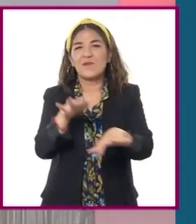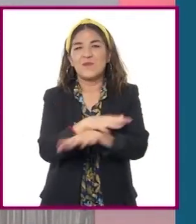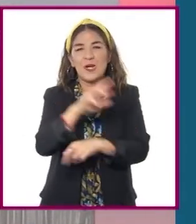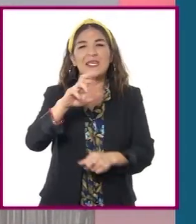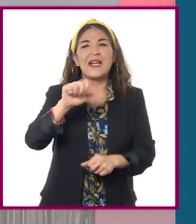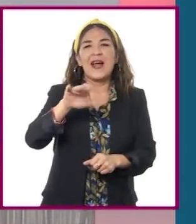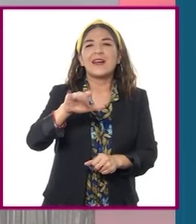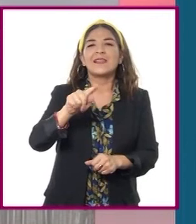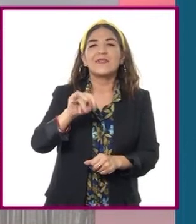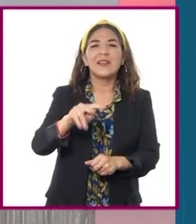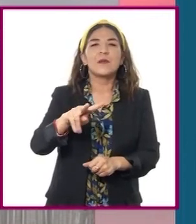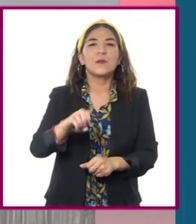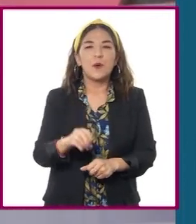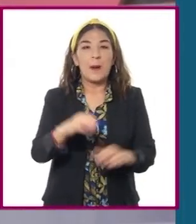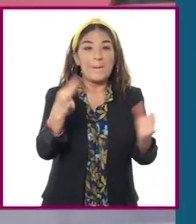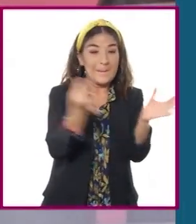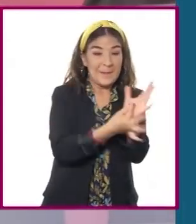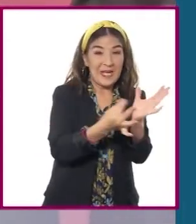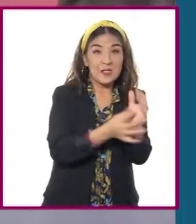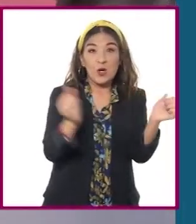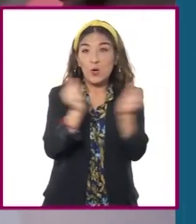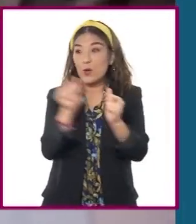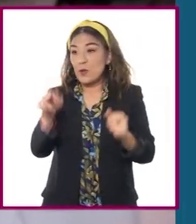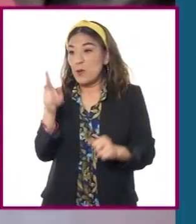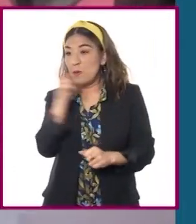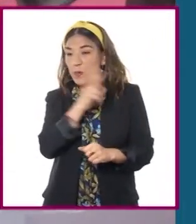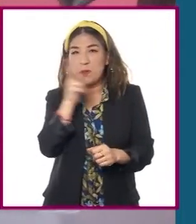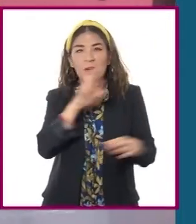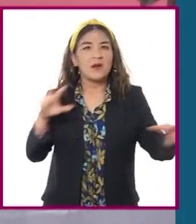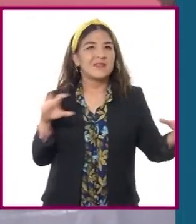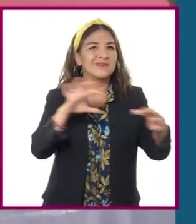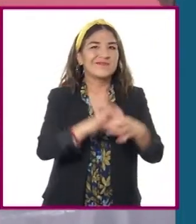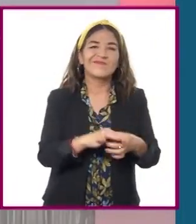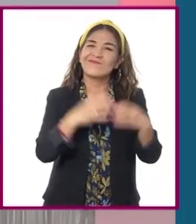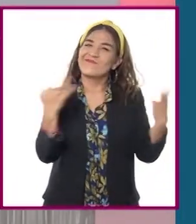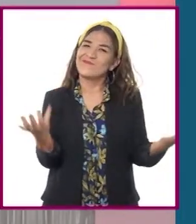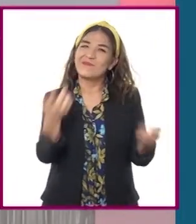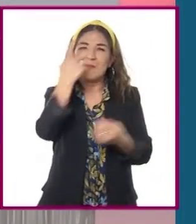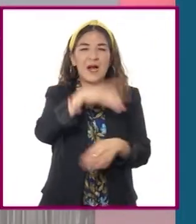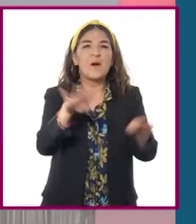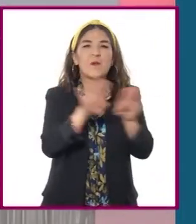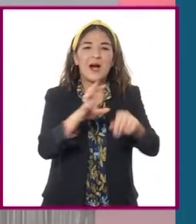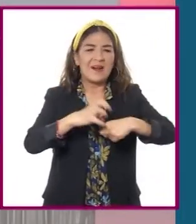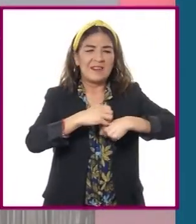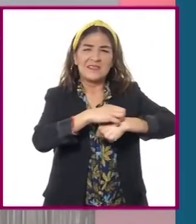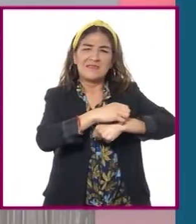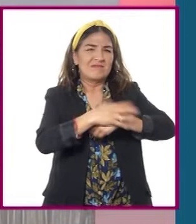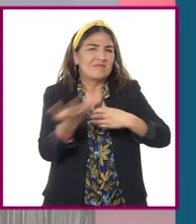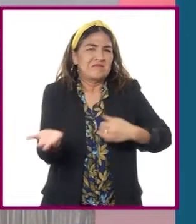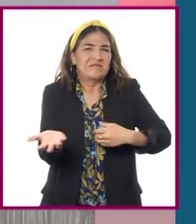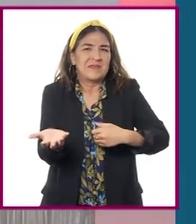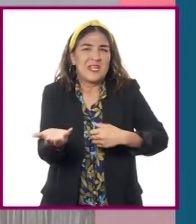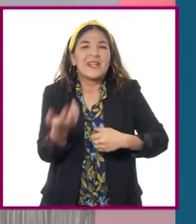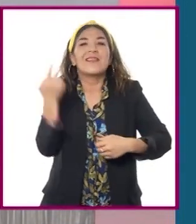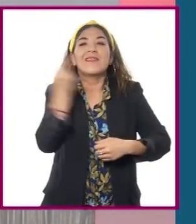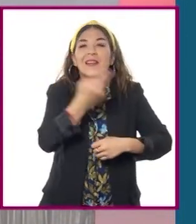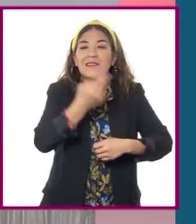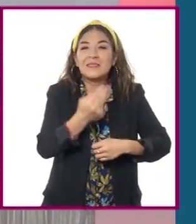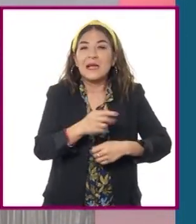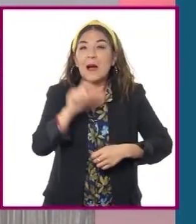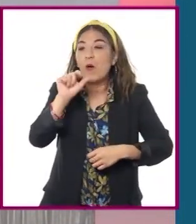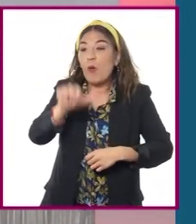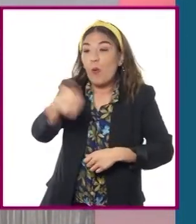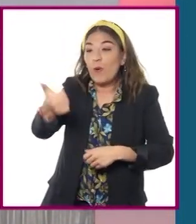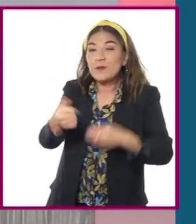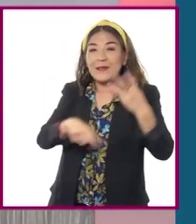Bueno, un metal y un entorno aireado tampoco son suficientes para que el proceso de corrosión avance, por lo que se necesita de